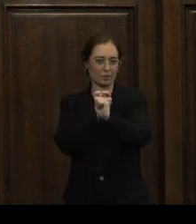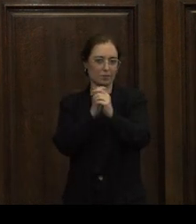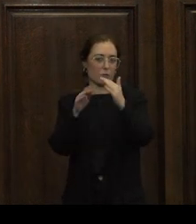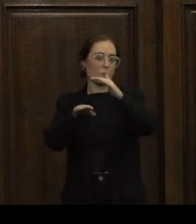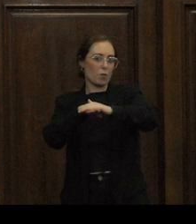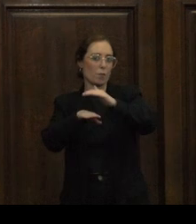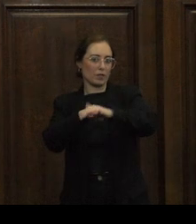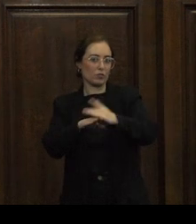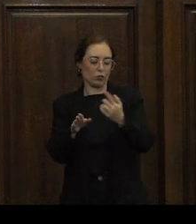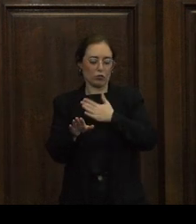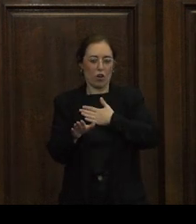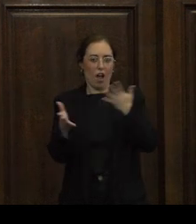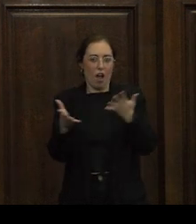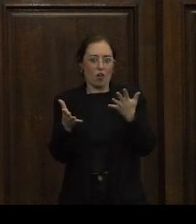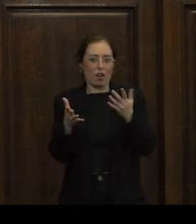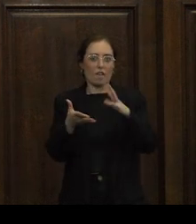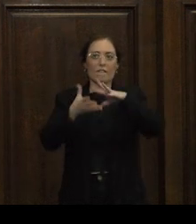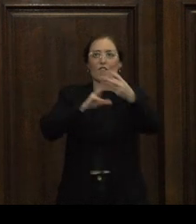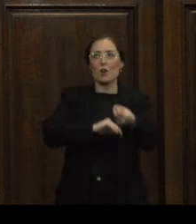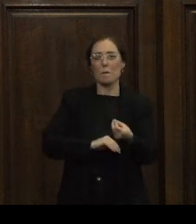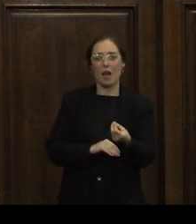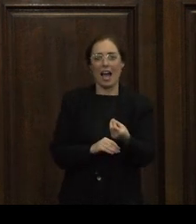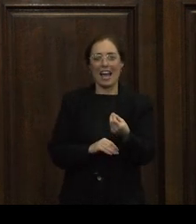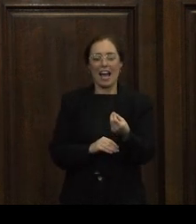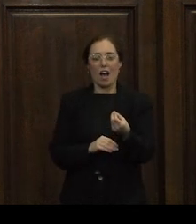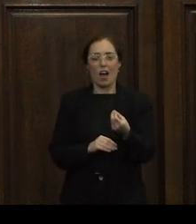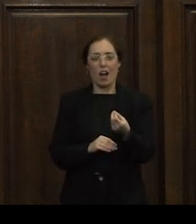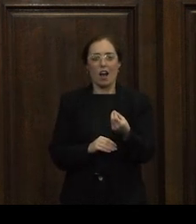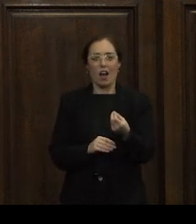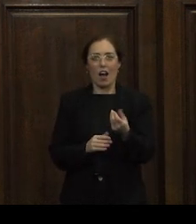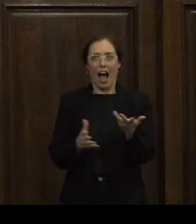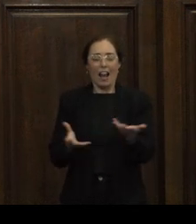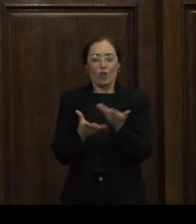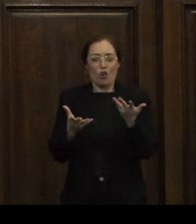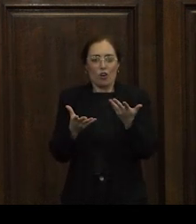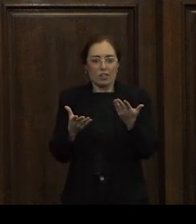que estamos viviendo, porque lo estoy tratando como un síntoma, ¿cierto?